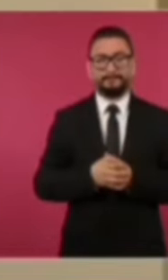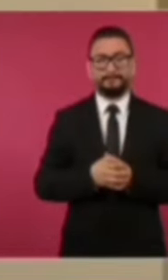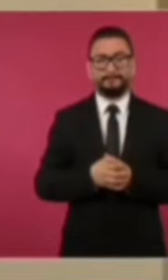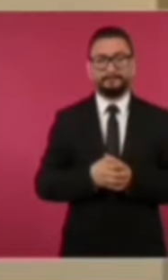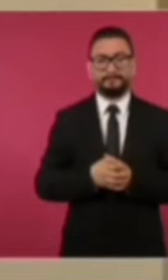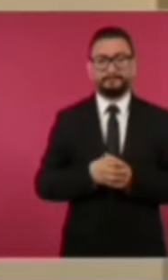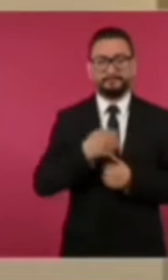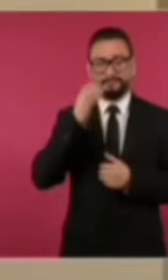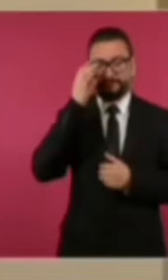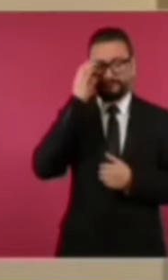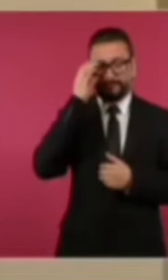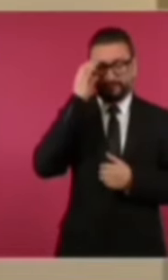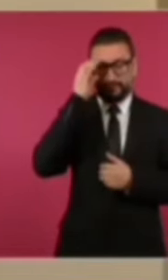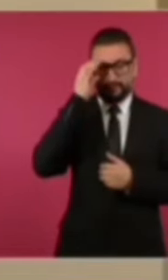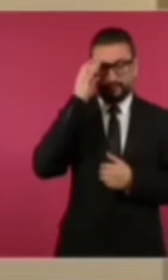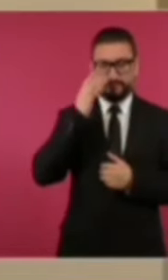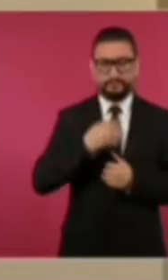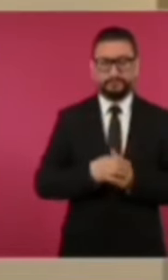falta